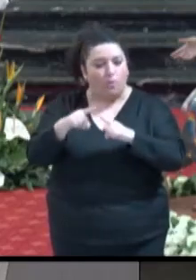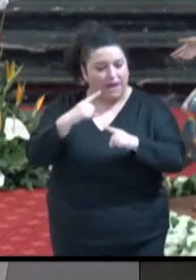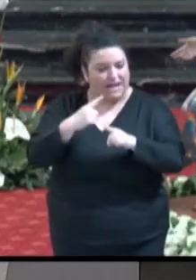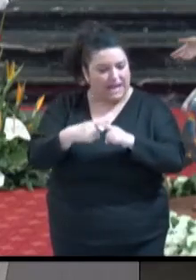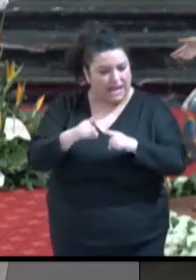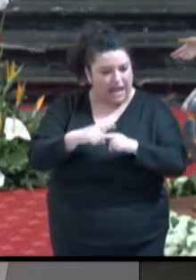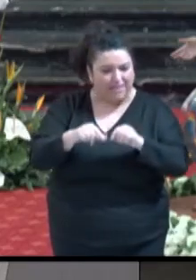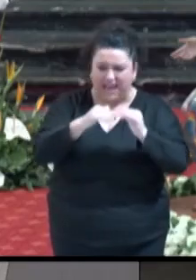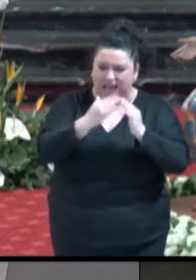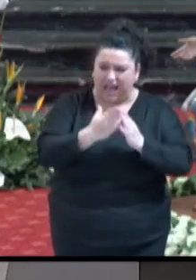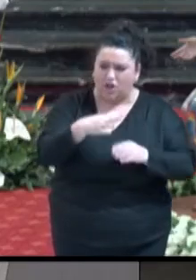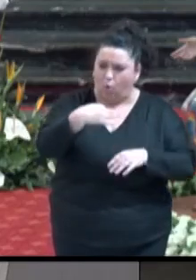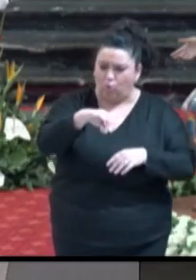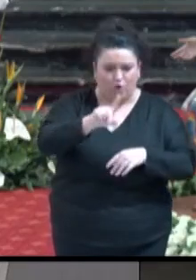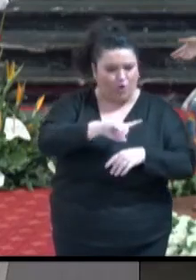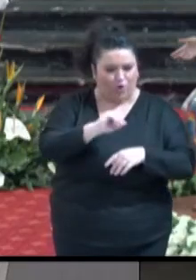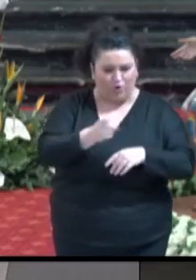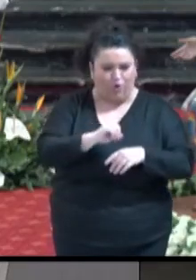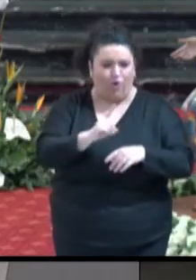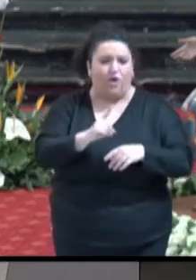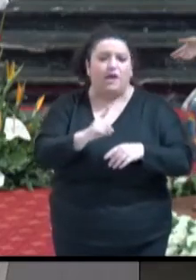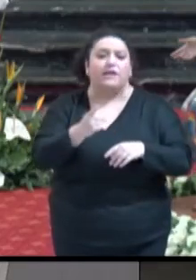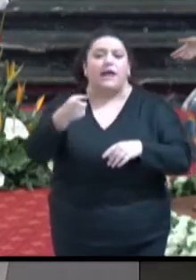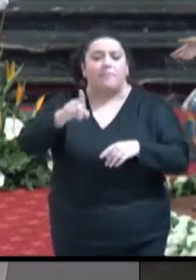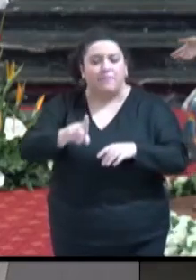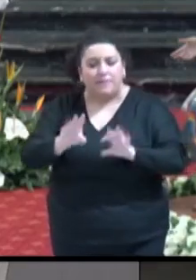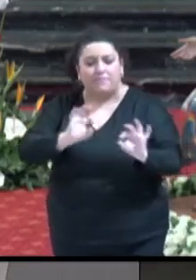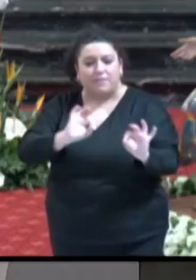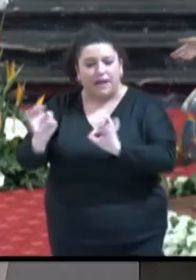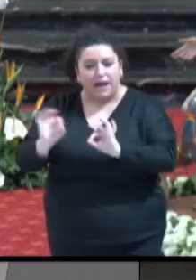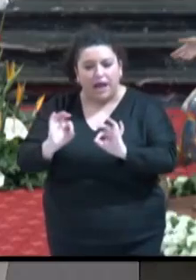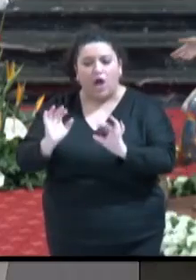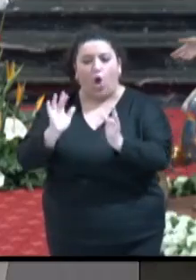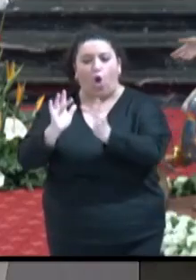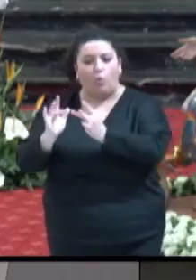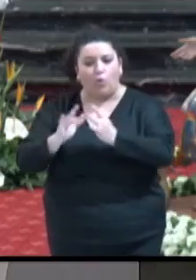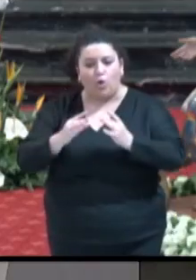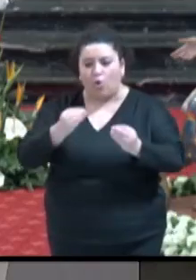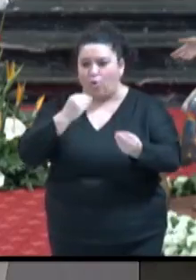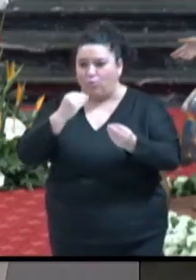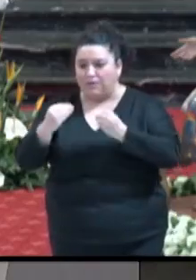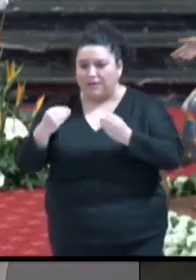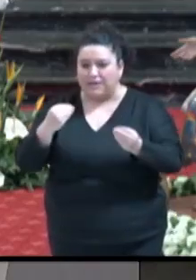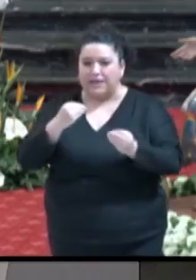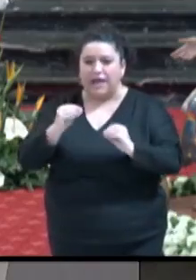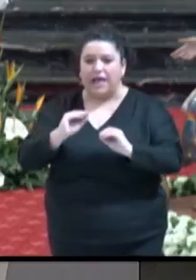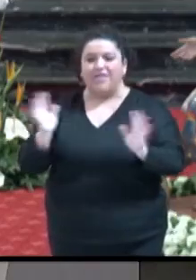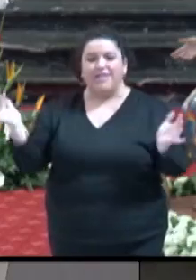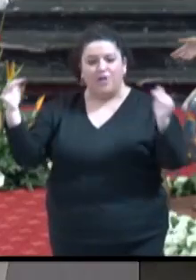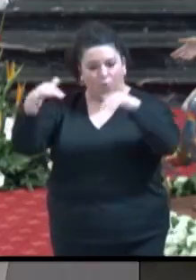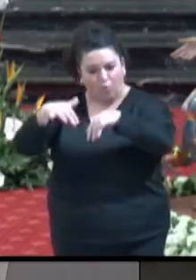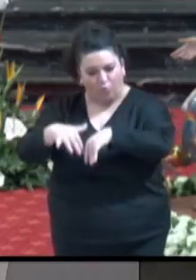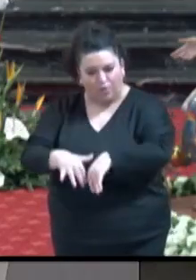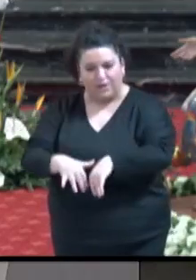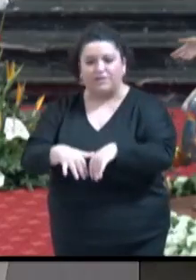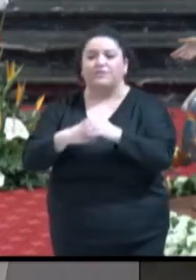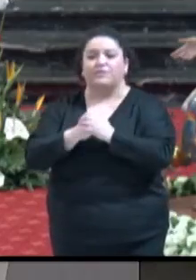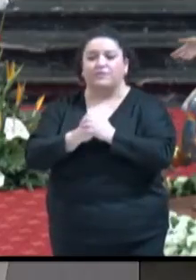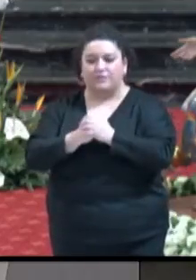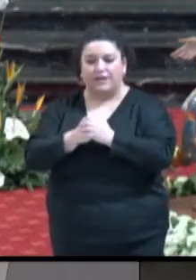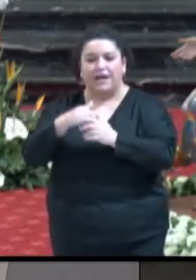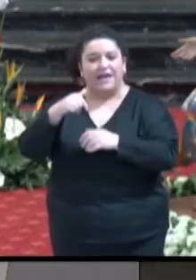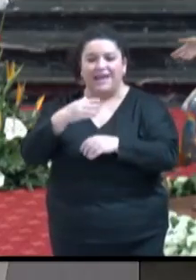la casa de la convivencia familiar y la comida del encuentro es tan bonita